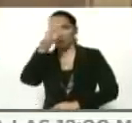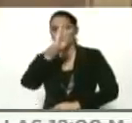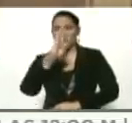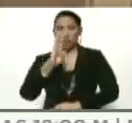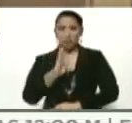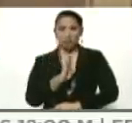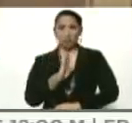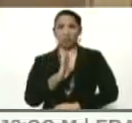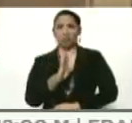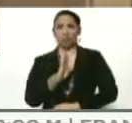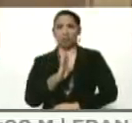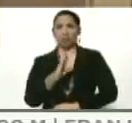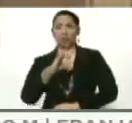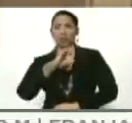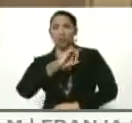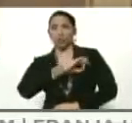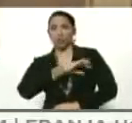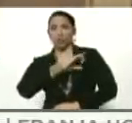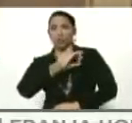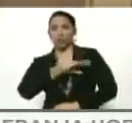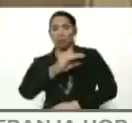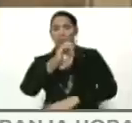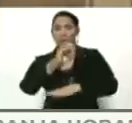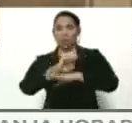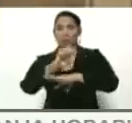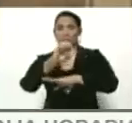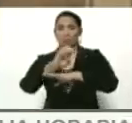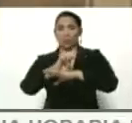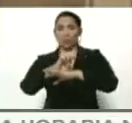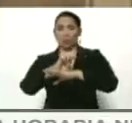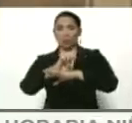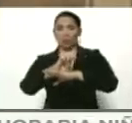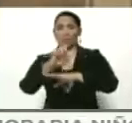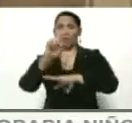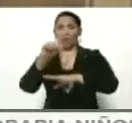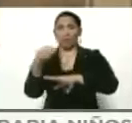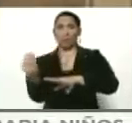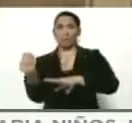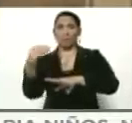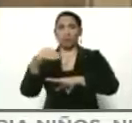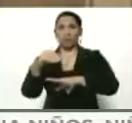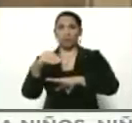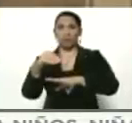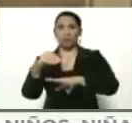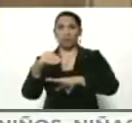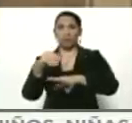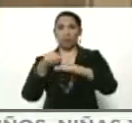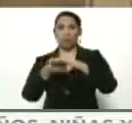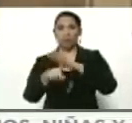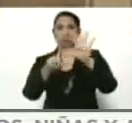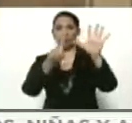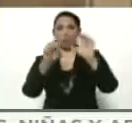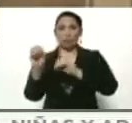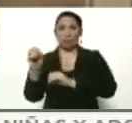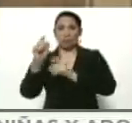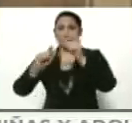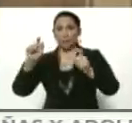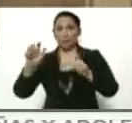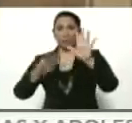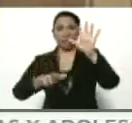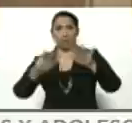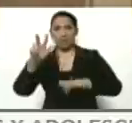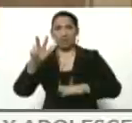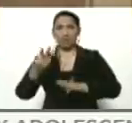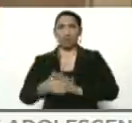Brasil, de Chile, de Ecuador, y además, dentro de esos 60 casos, 13 casos